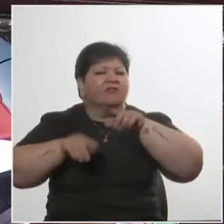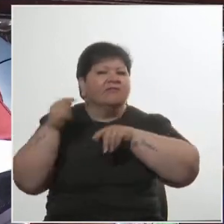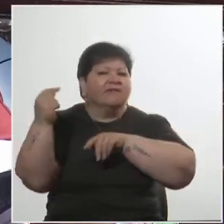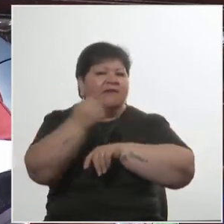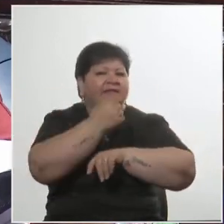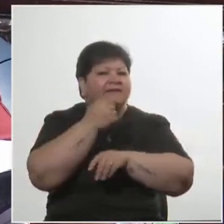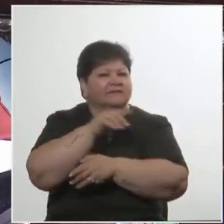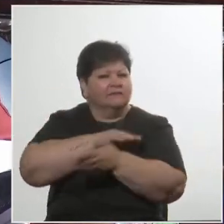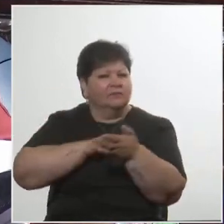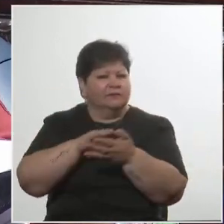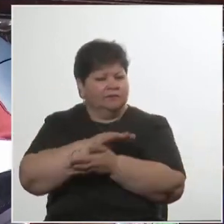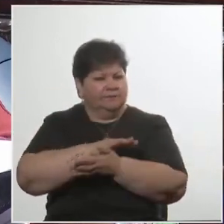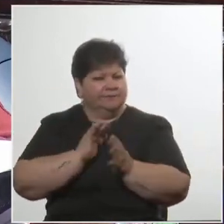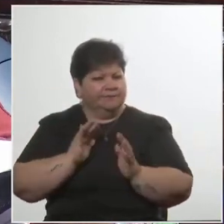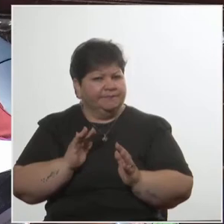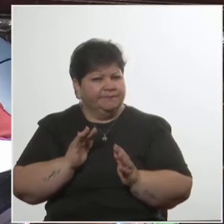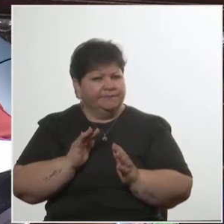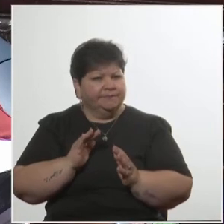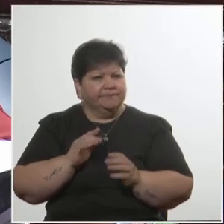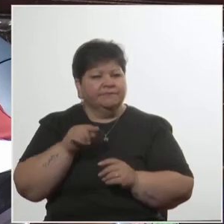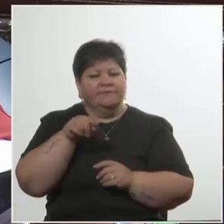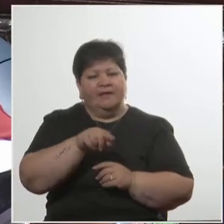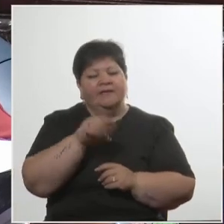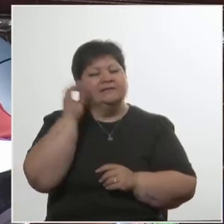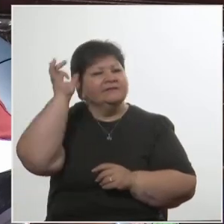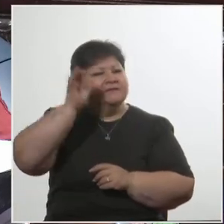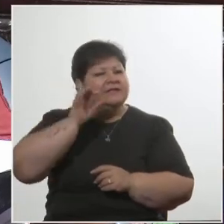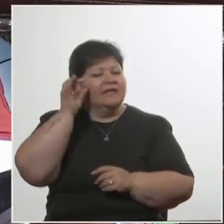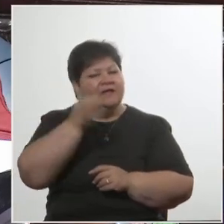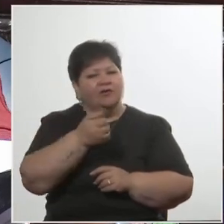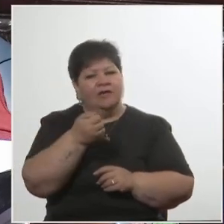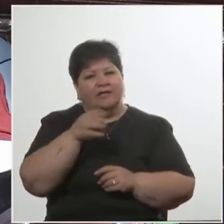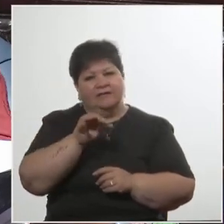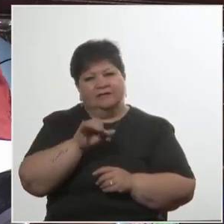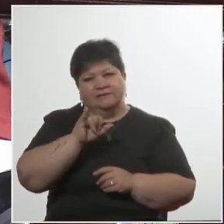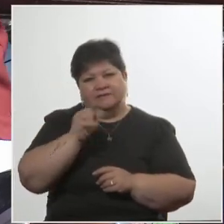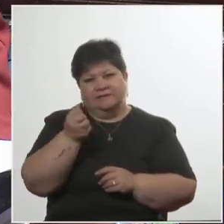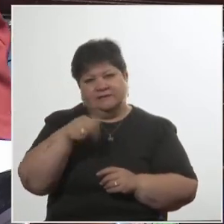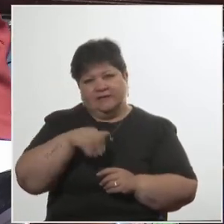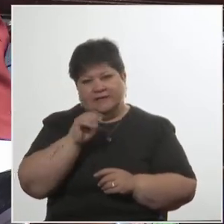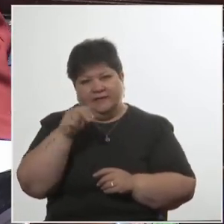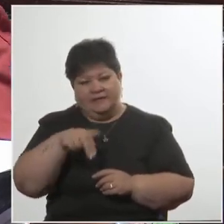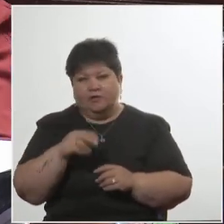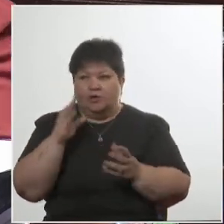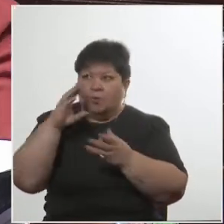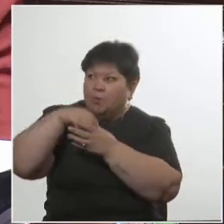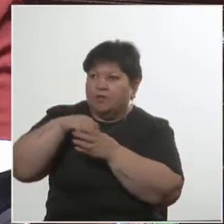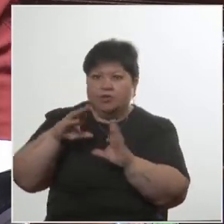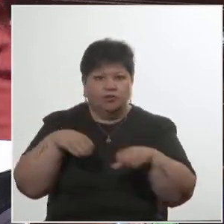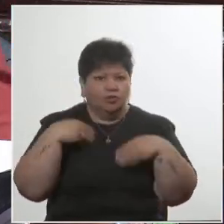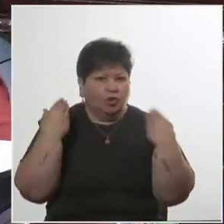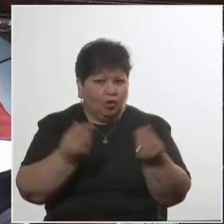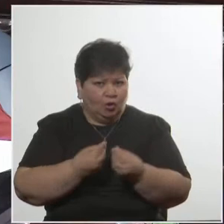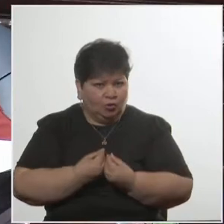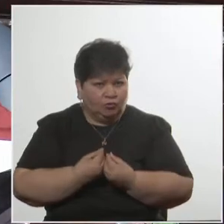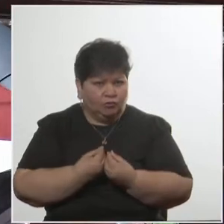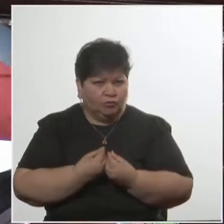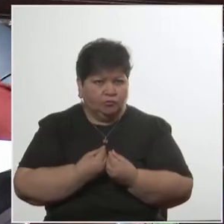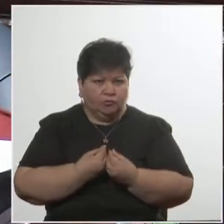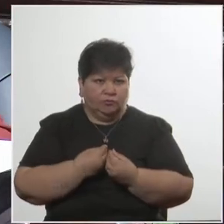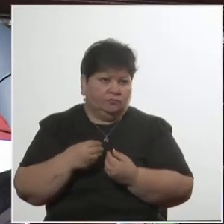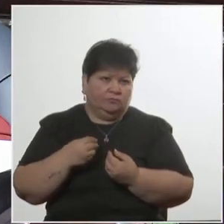Este ahí la senadora hace ahí planteaba están todos incluidos y están todos incluidos les puedo asegurar